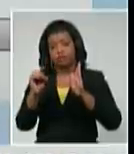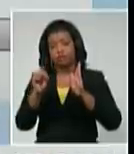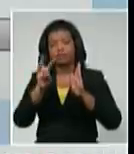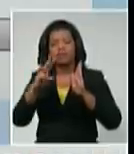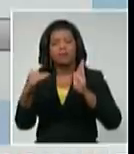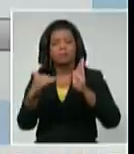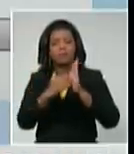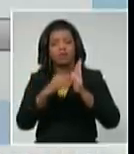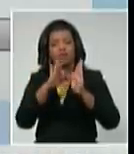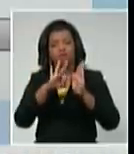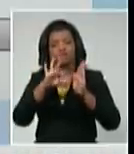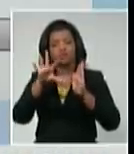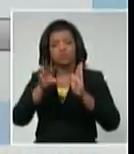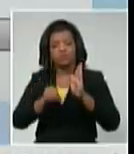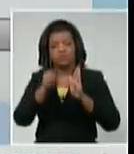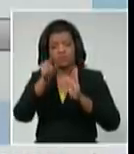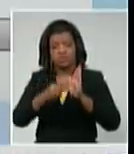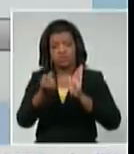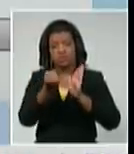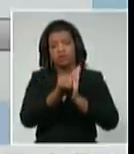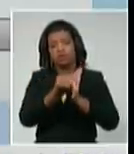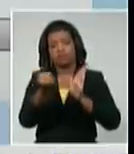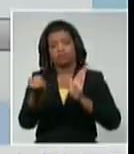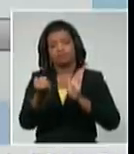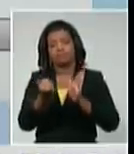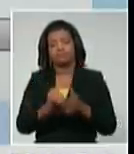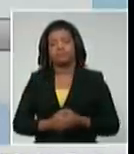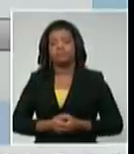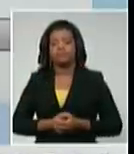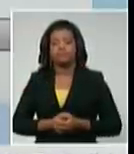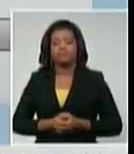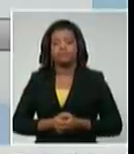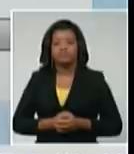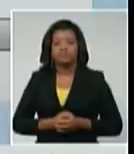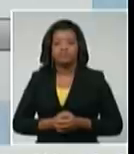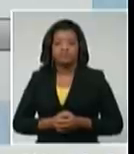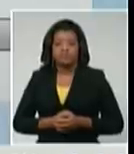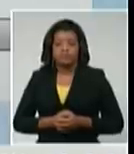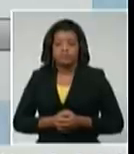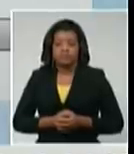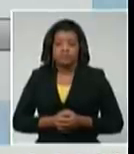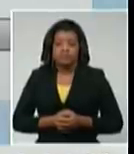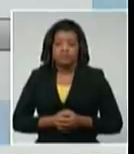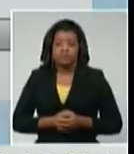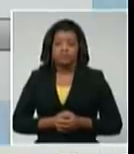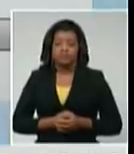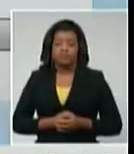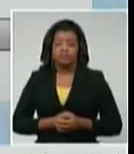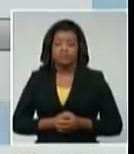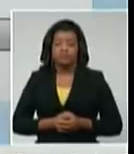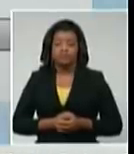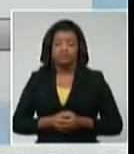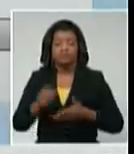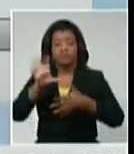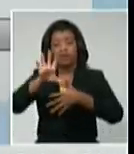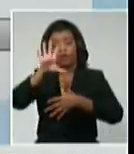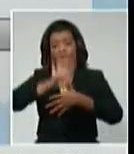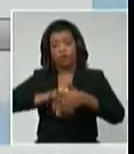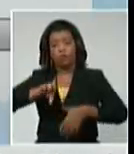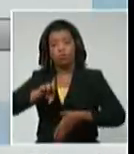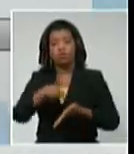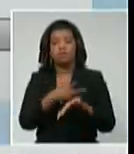22.503.850 casos confirmados. Pero en la región de las Américas, en la última semana,